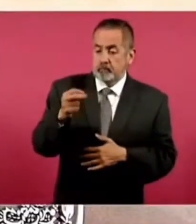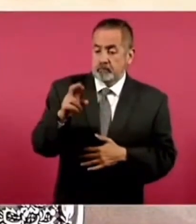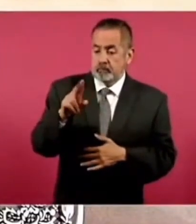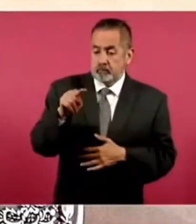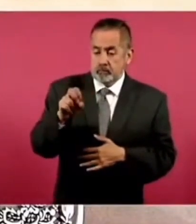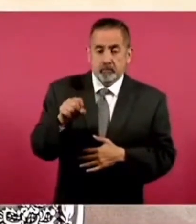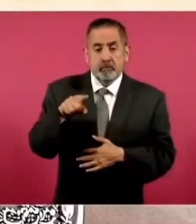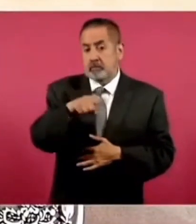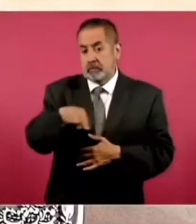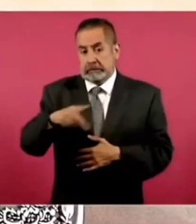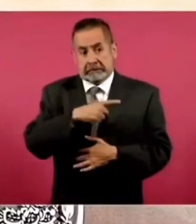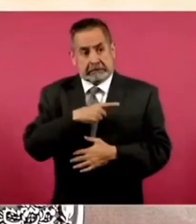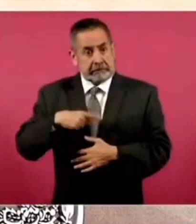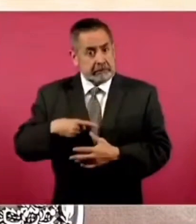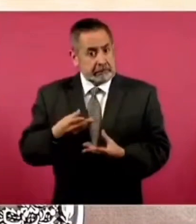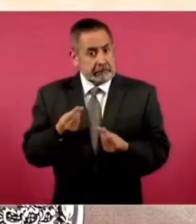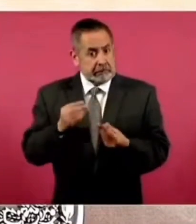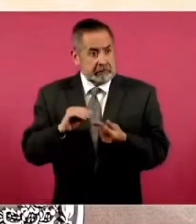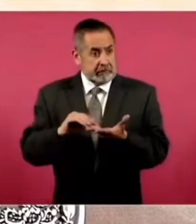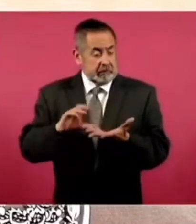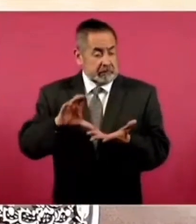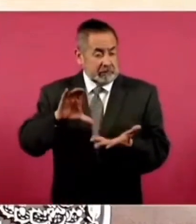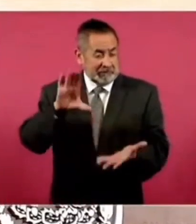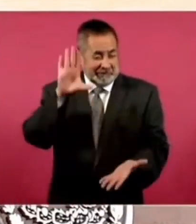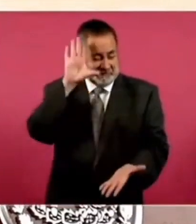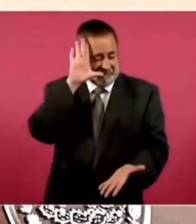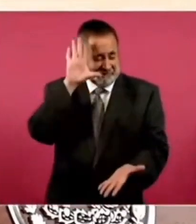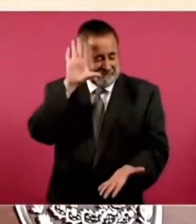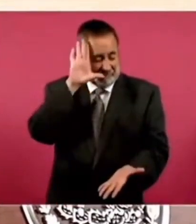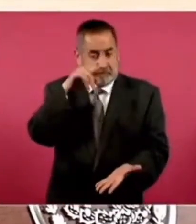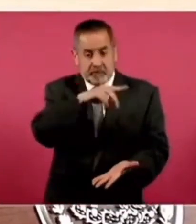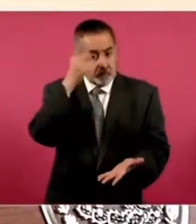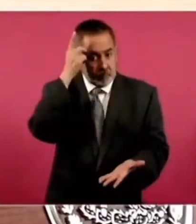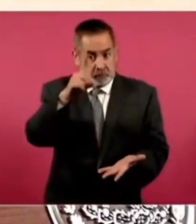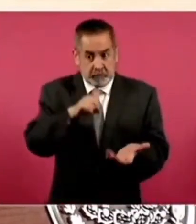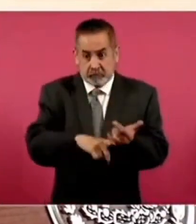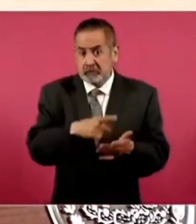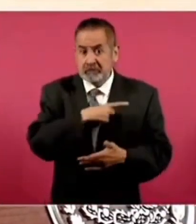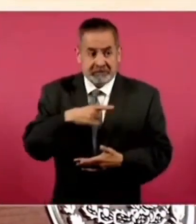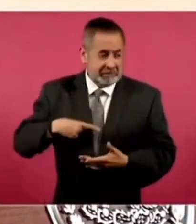Tienen una deuda enorme los dueños,